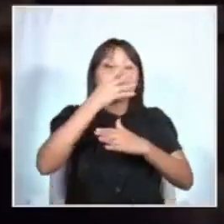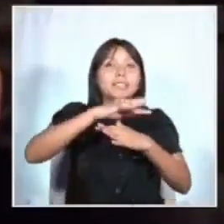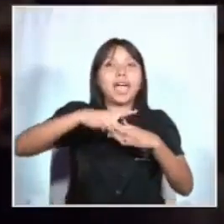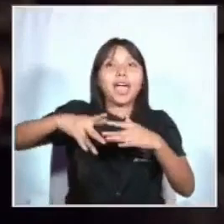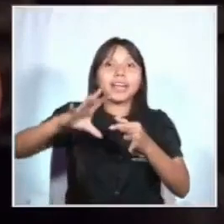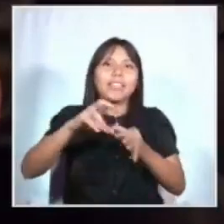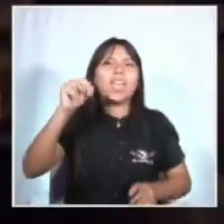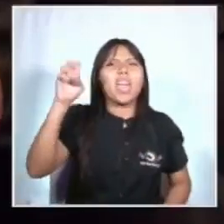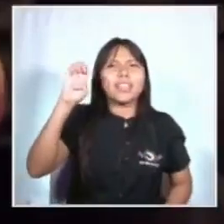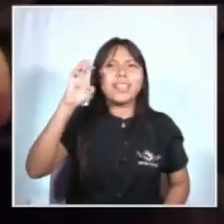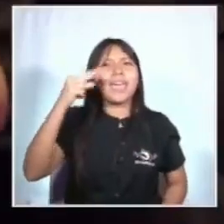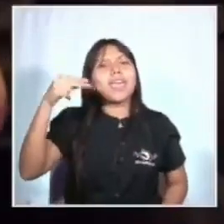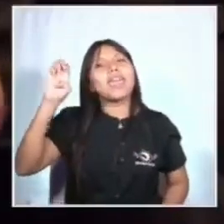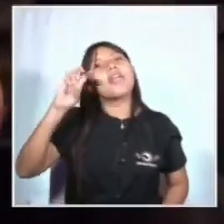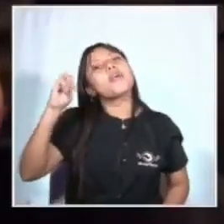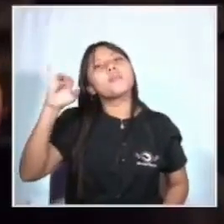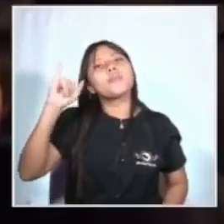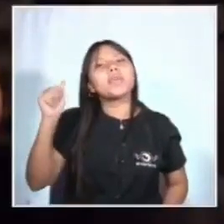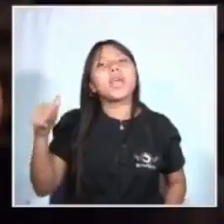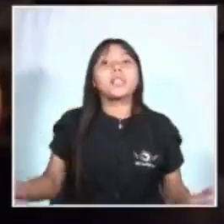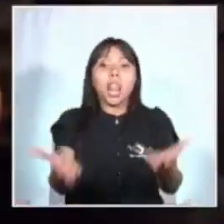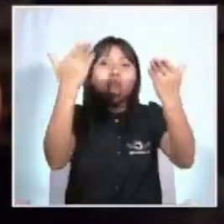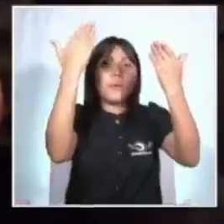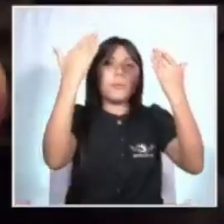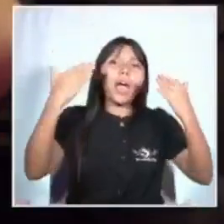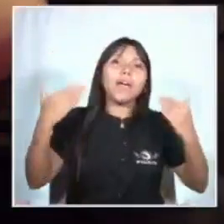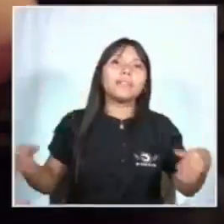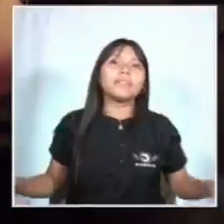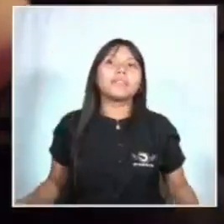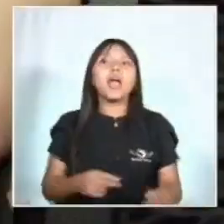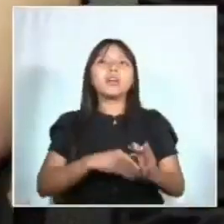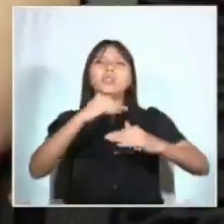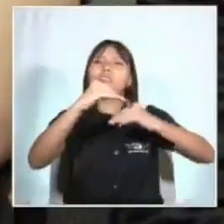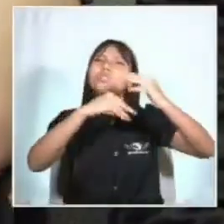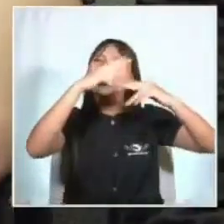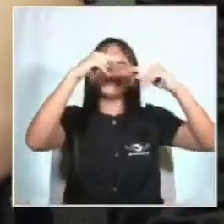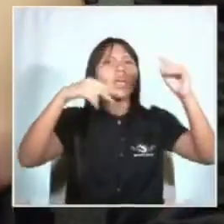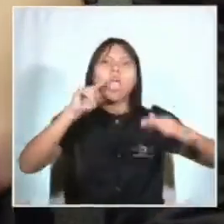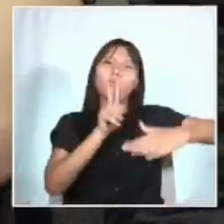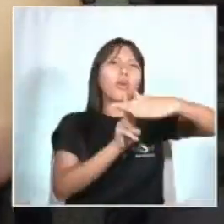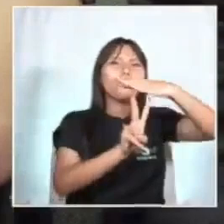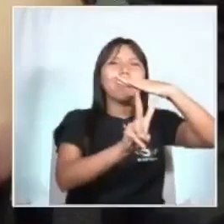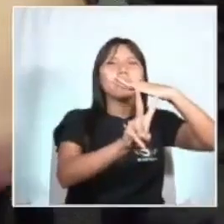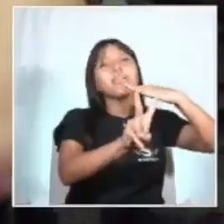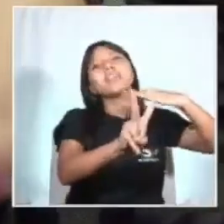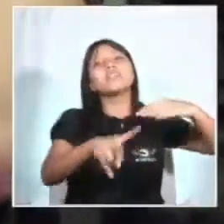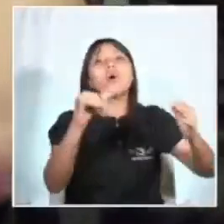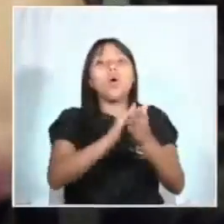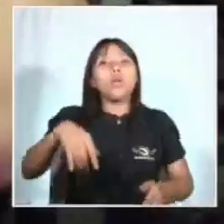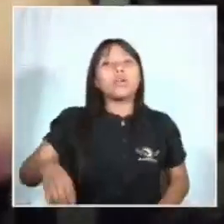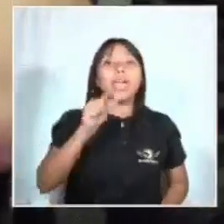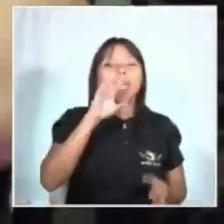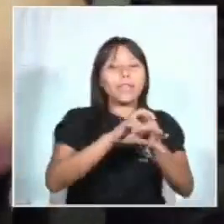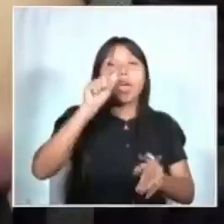Levantan, construyen, levantan, construyen, levantan, construyen. Profetizo que de ustedes